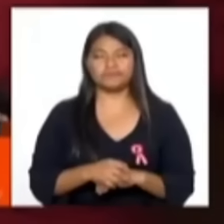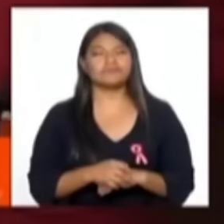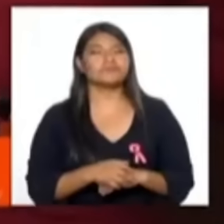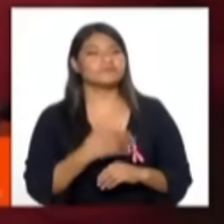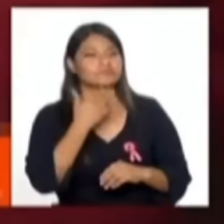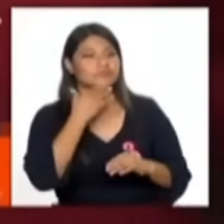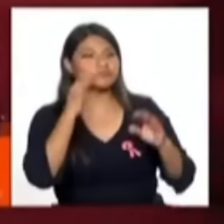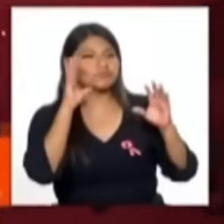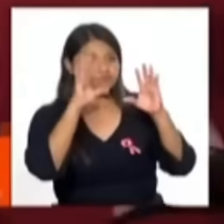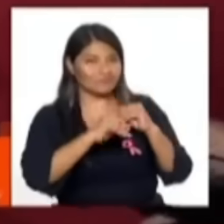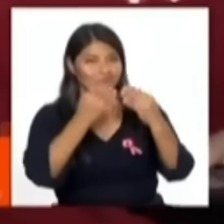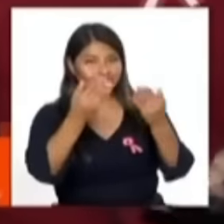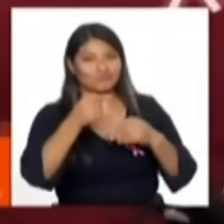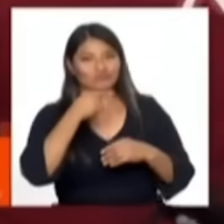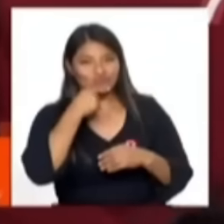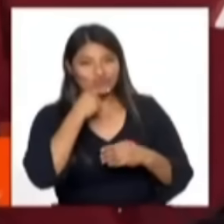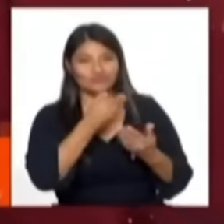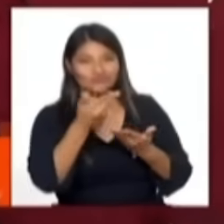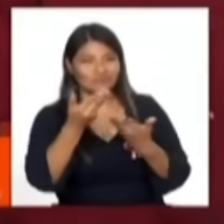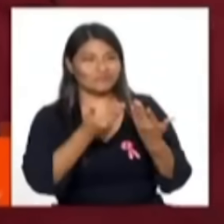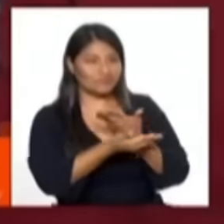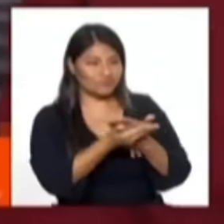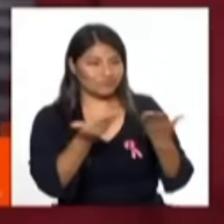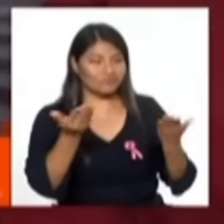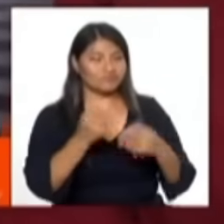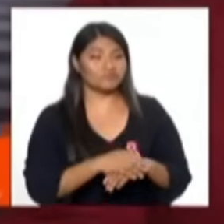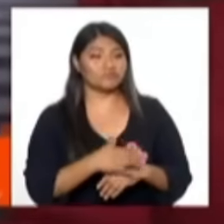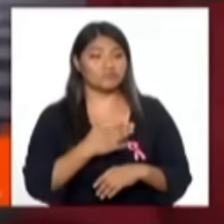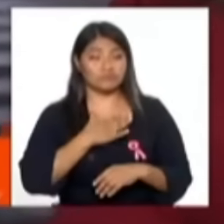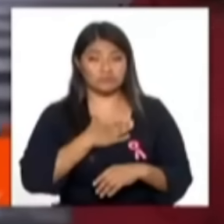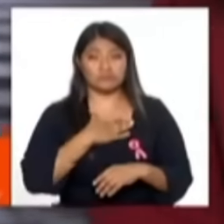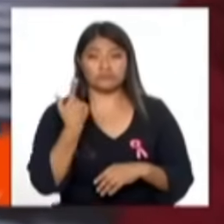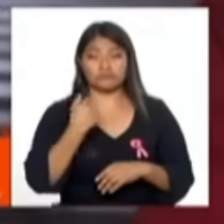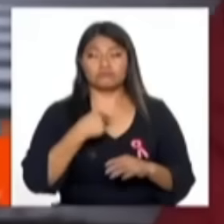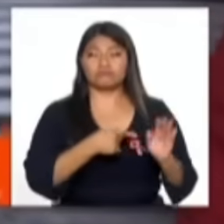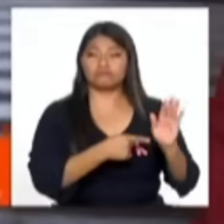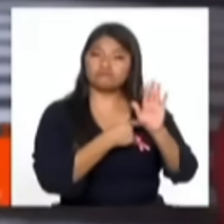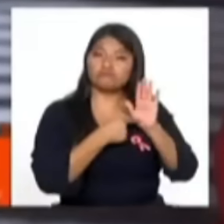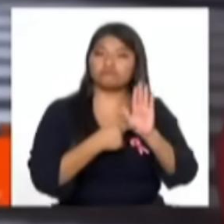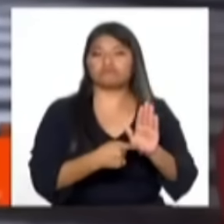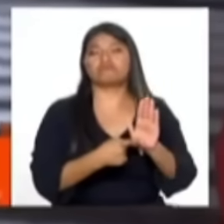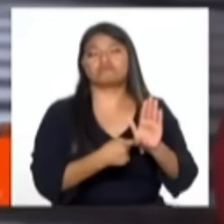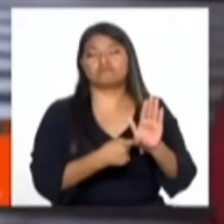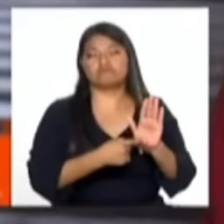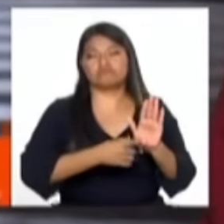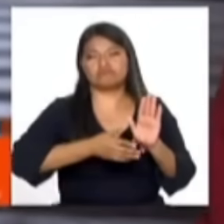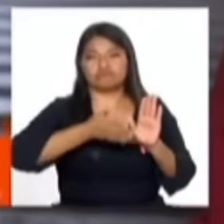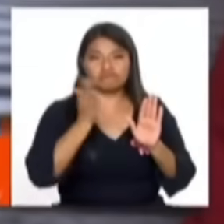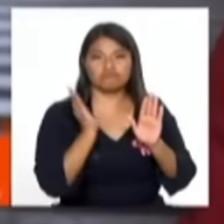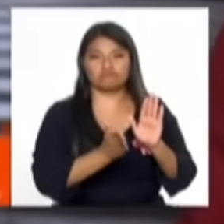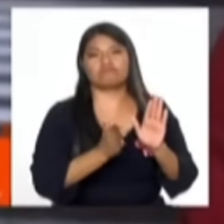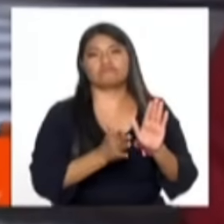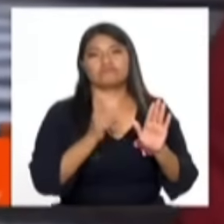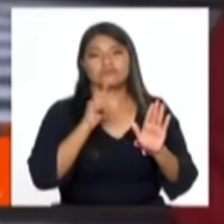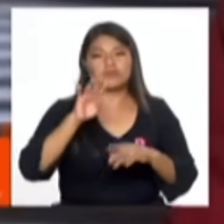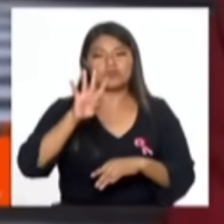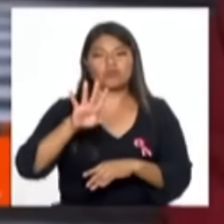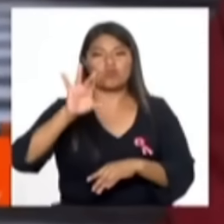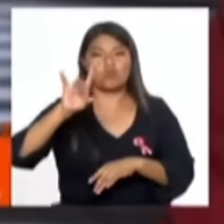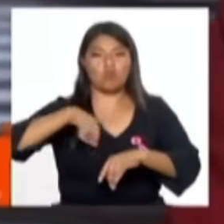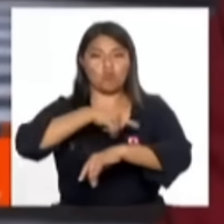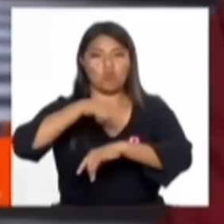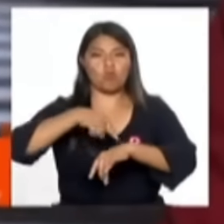noches y buenas noches a todo el público en general. Bueno, nosotros nos declaramos en paro los 48